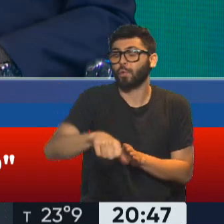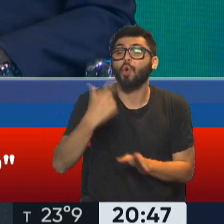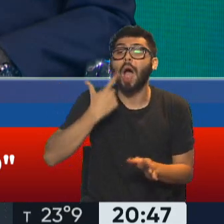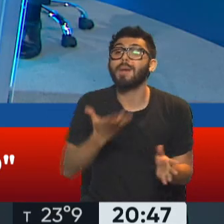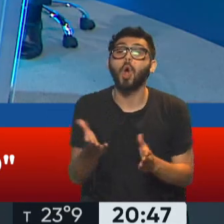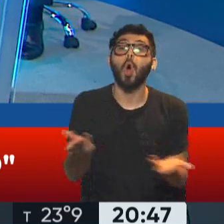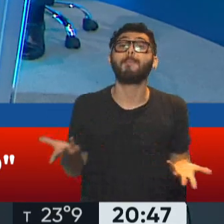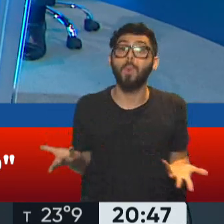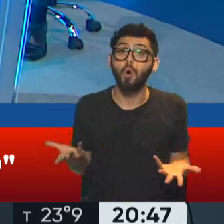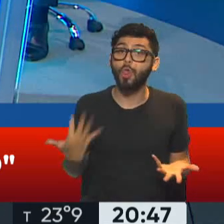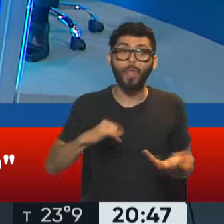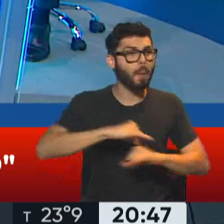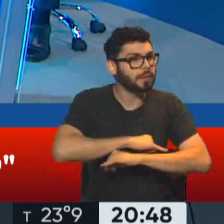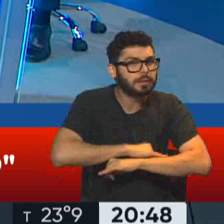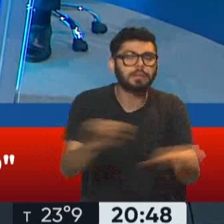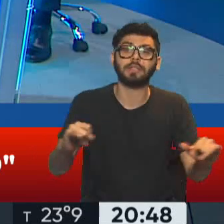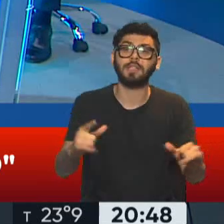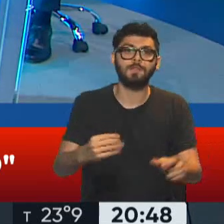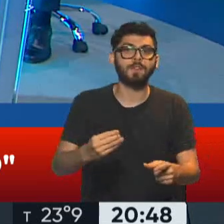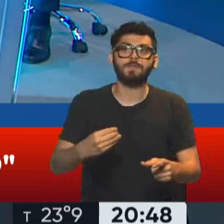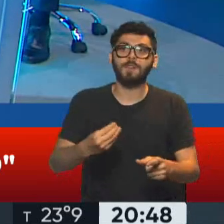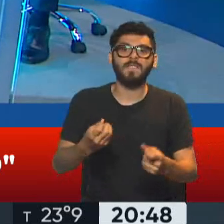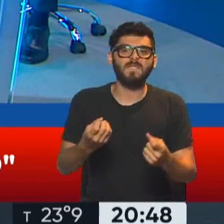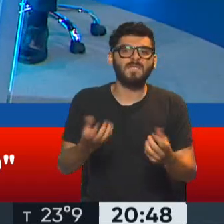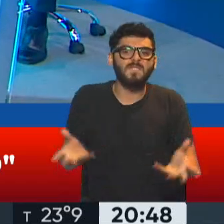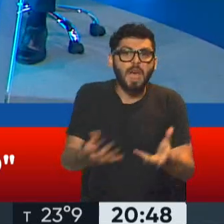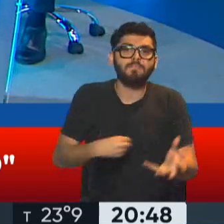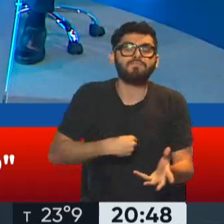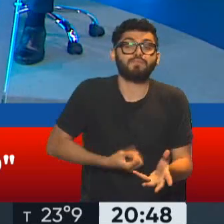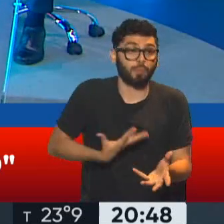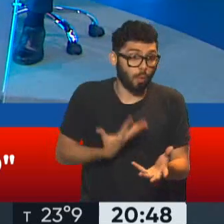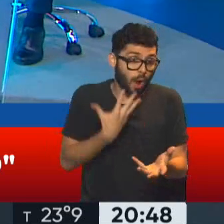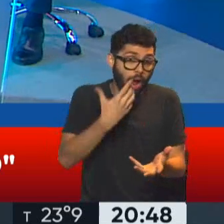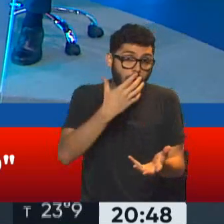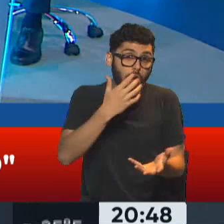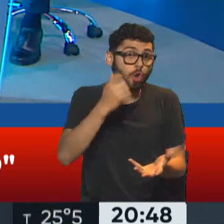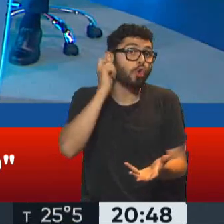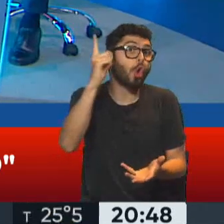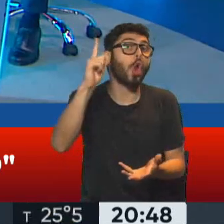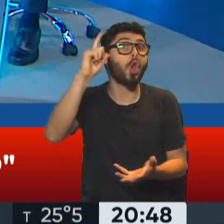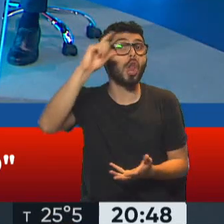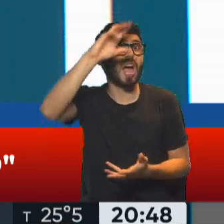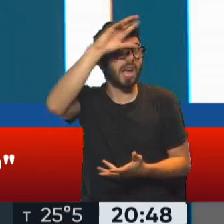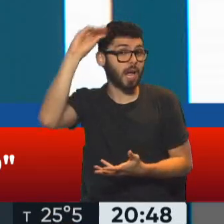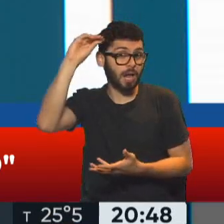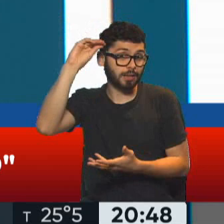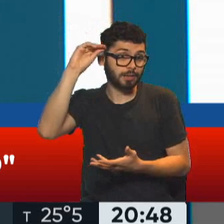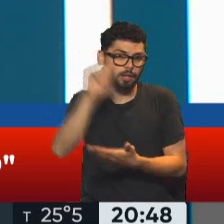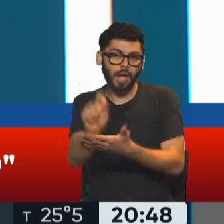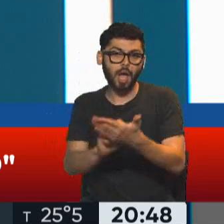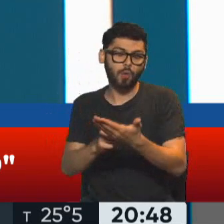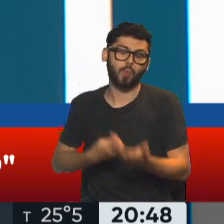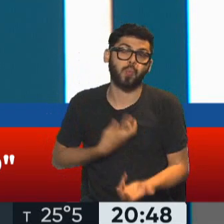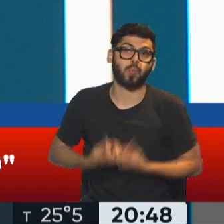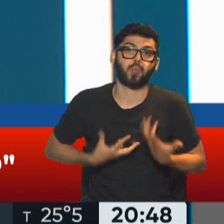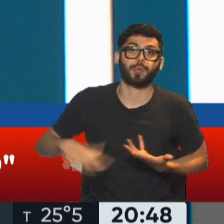hay que transmitir una épica, hay que tener objetivos claros. Termina haciéndolo Cristina con la carta, eso. Cristina movió el tablero, pero me parece que ella